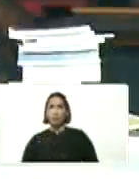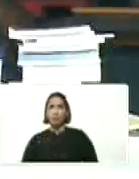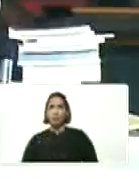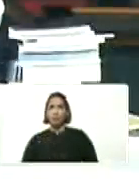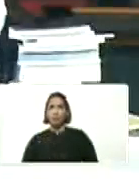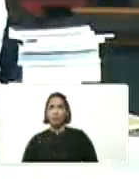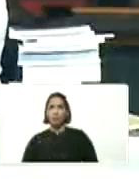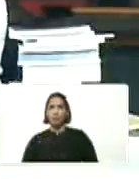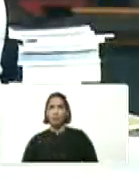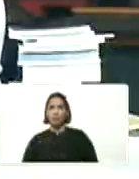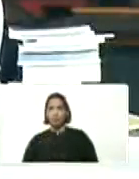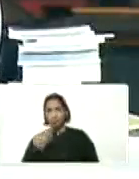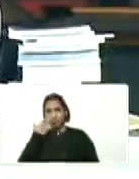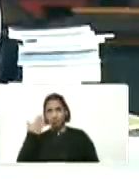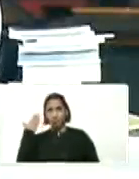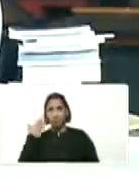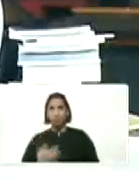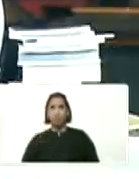¿Verdad? Mira, aquí está.